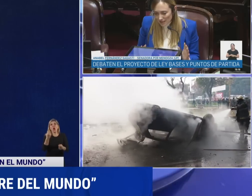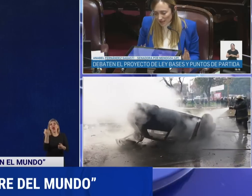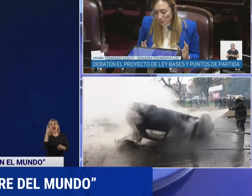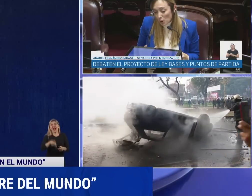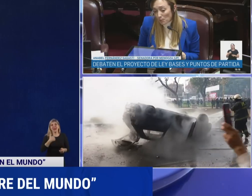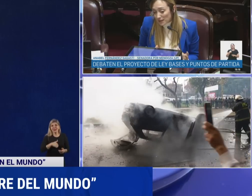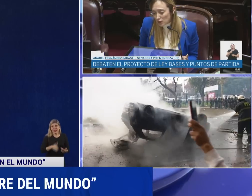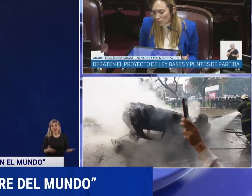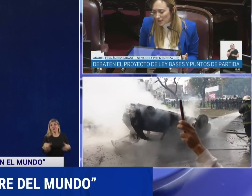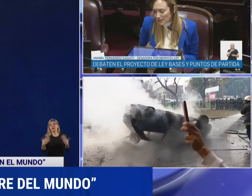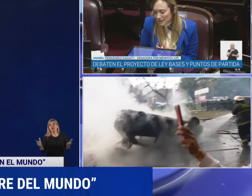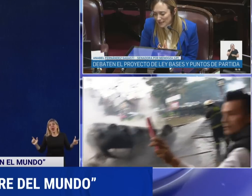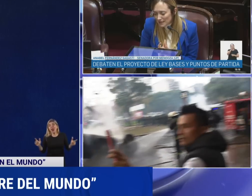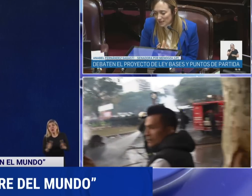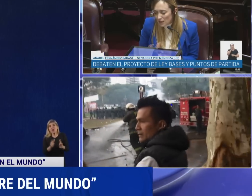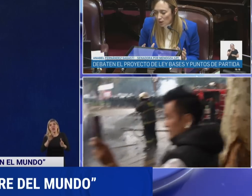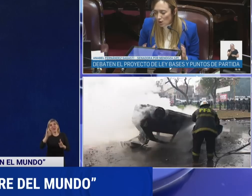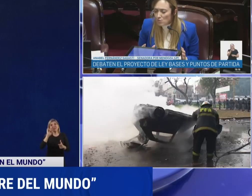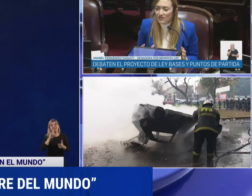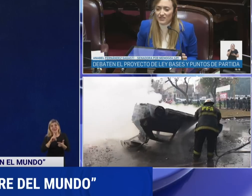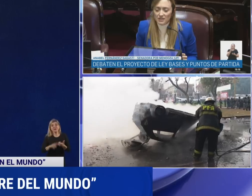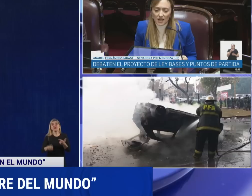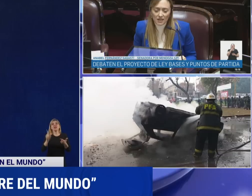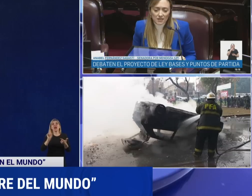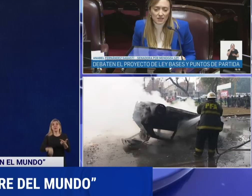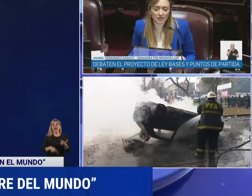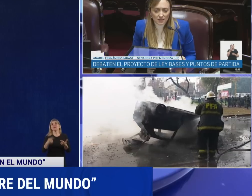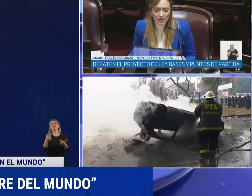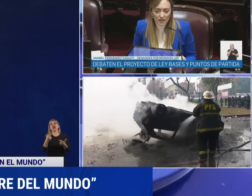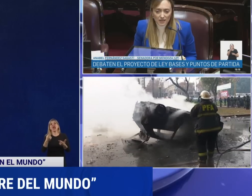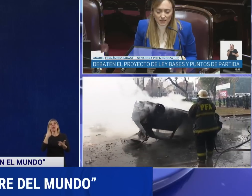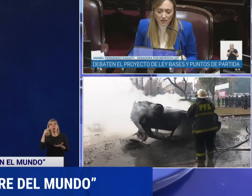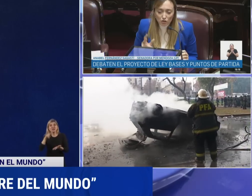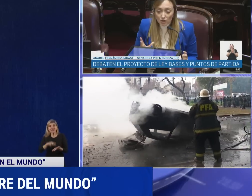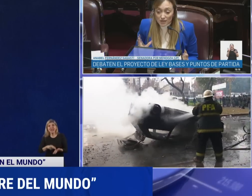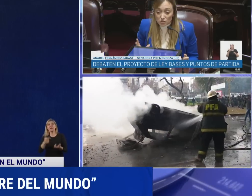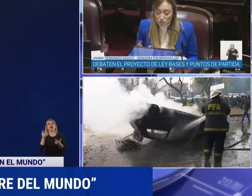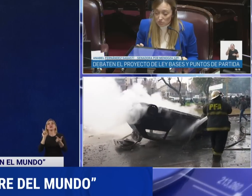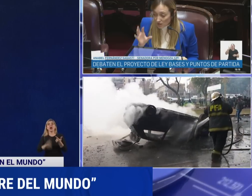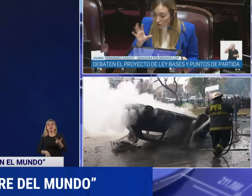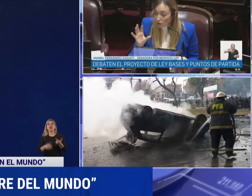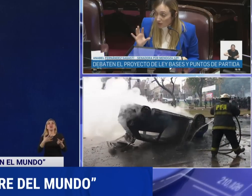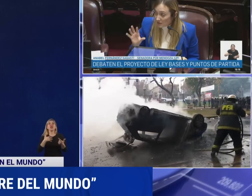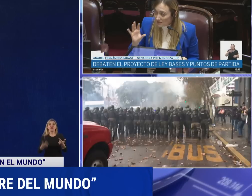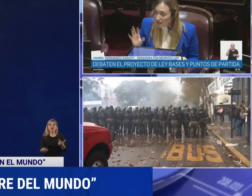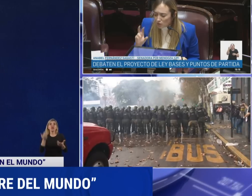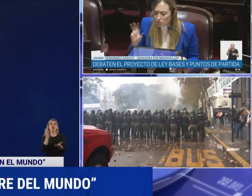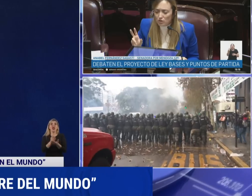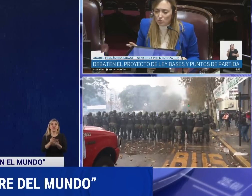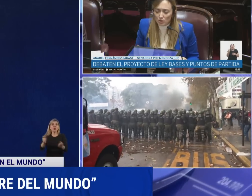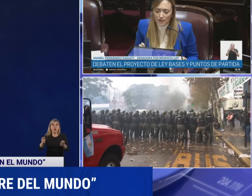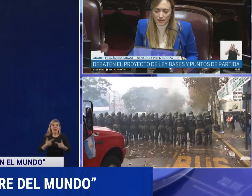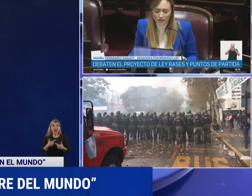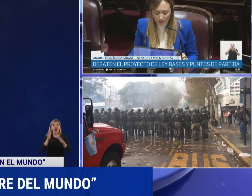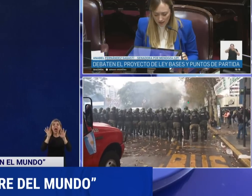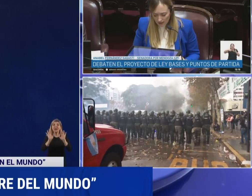Así, reduciendo el déficit, reduciendo la carga impositiva sobre la actividad económica, defendiendo a rajatabla los derechos de propiedad, haremos